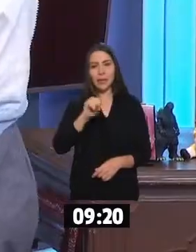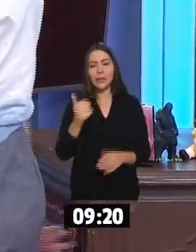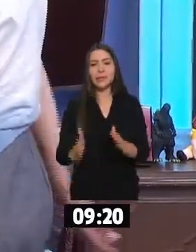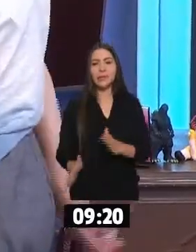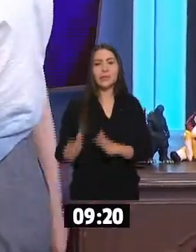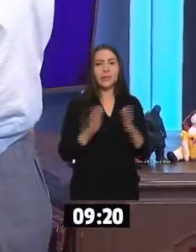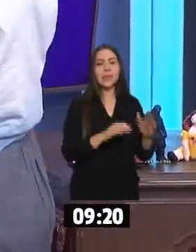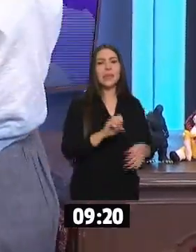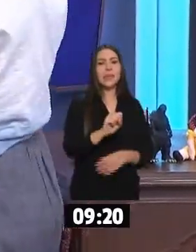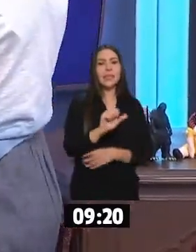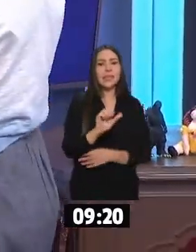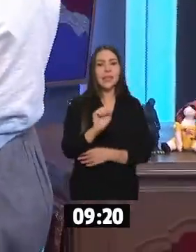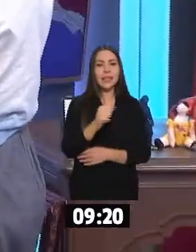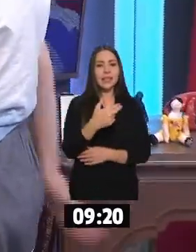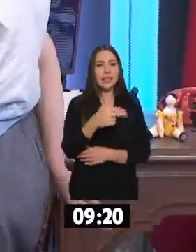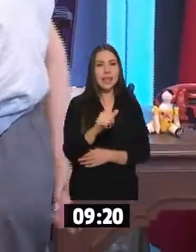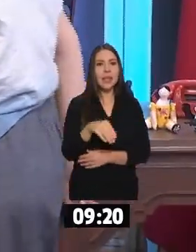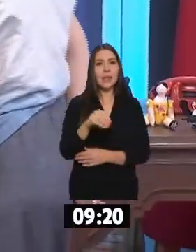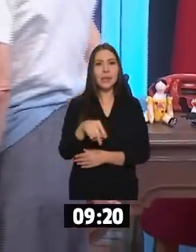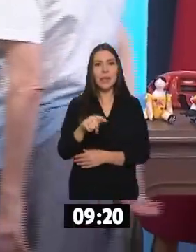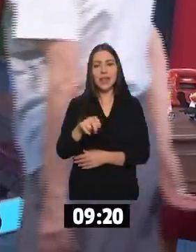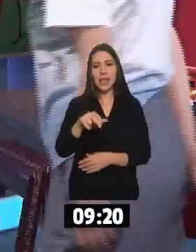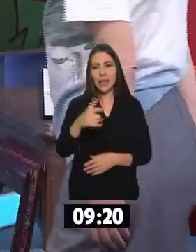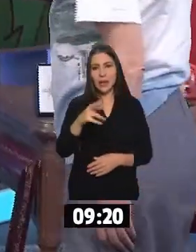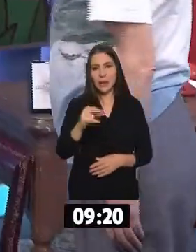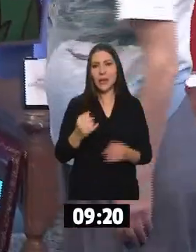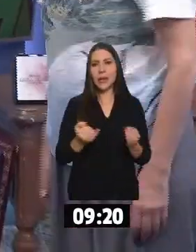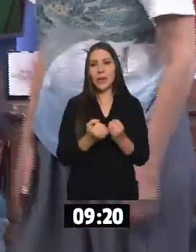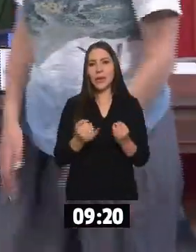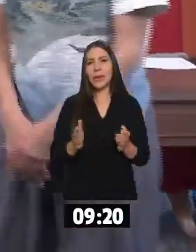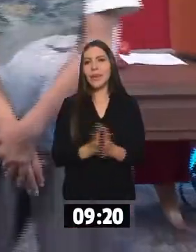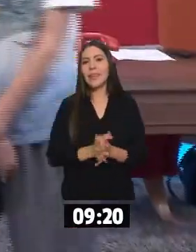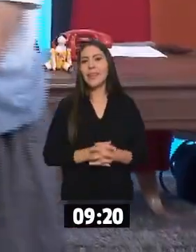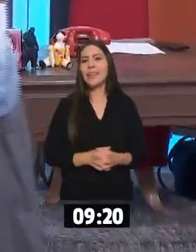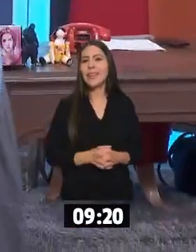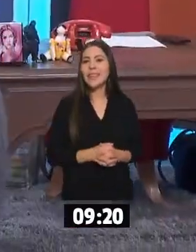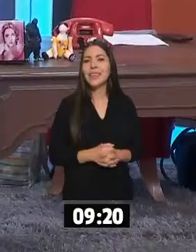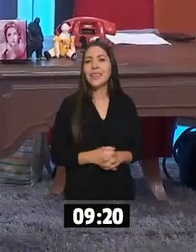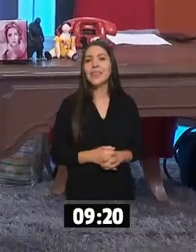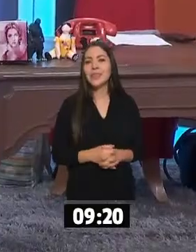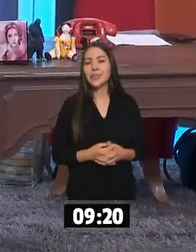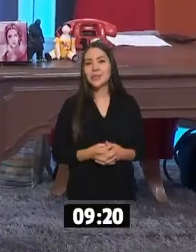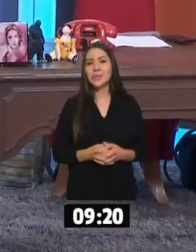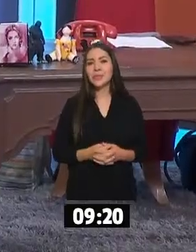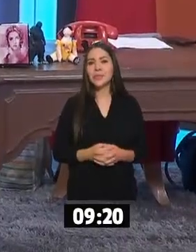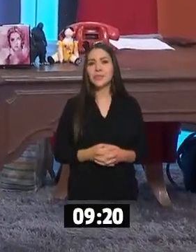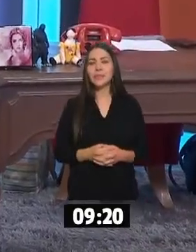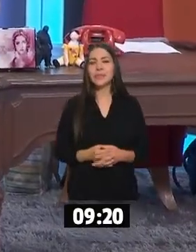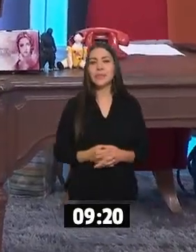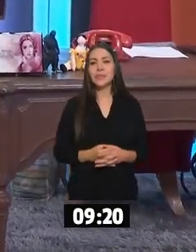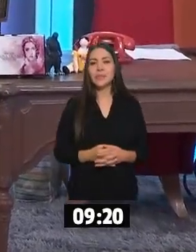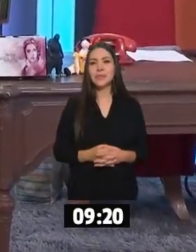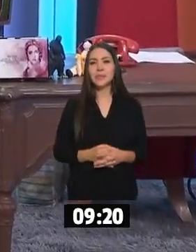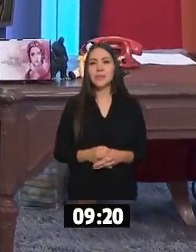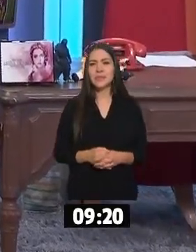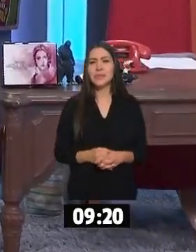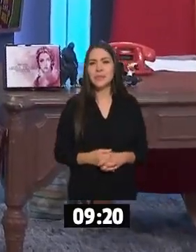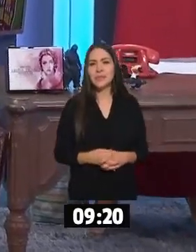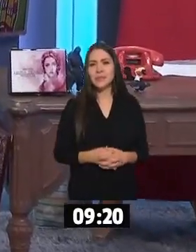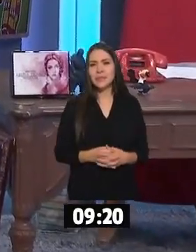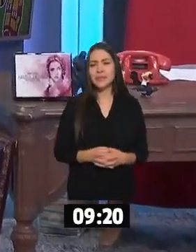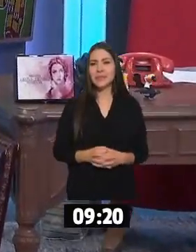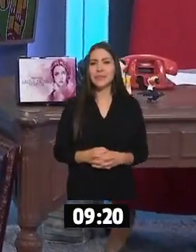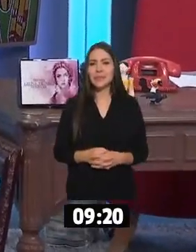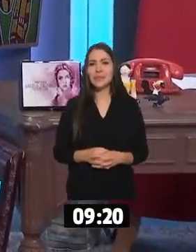Doña Sacha Doña Montenegro. Haz esto para allá. Es que sí me da mucho. Ay, Ay, y la Billie Eilish que hasta se la mete a